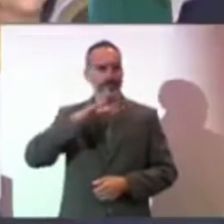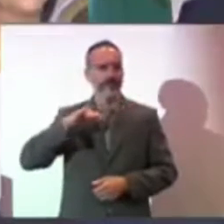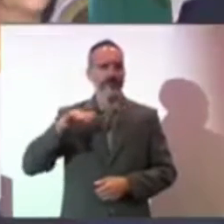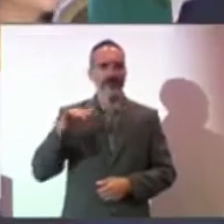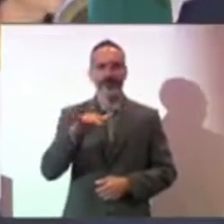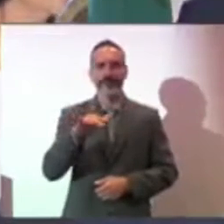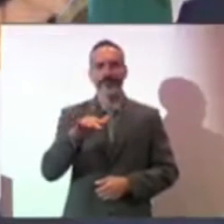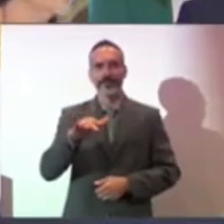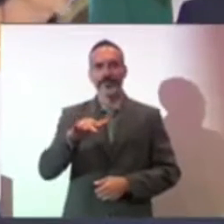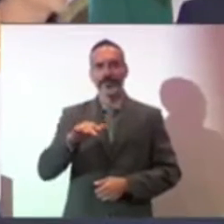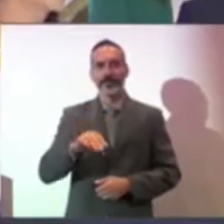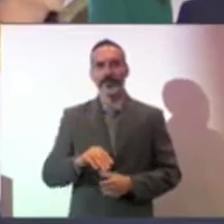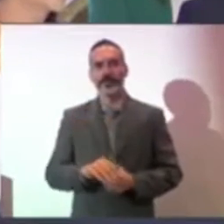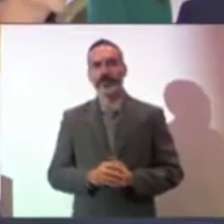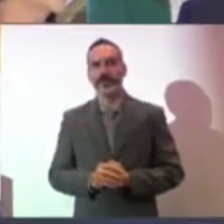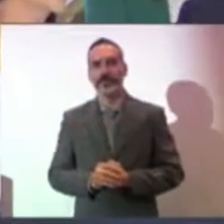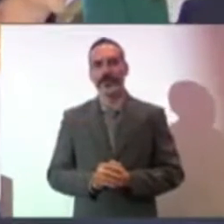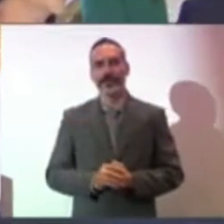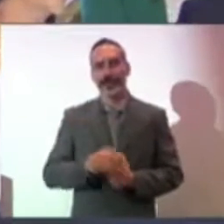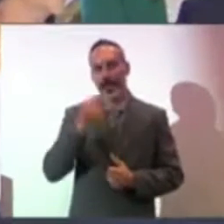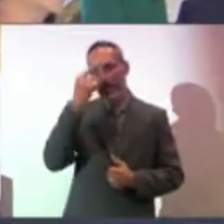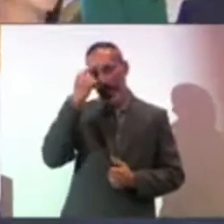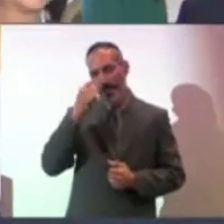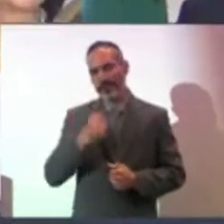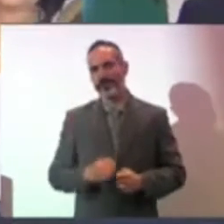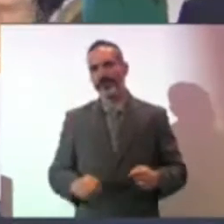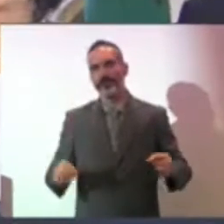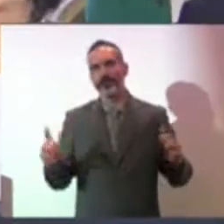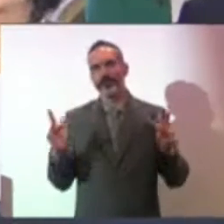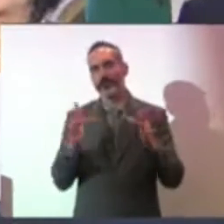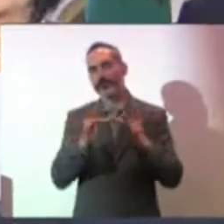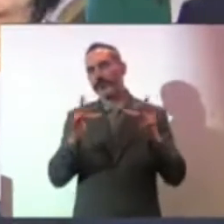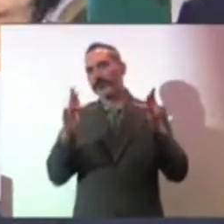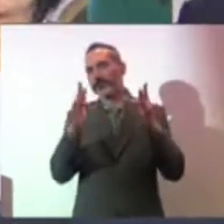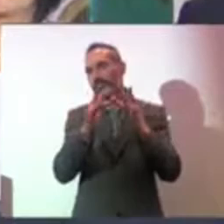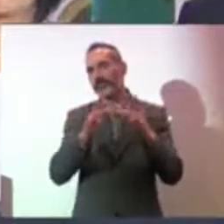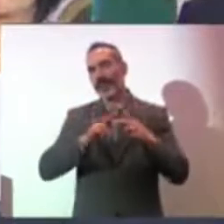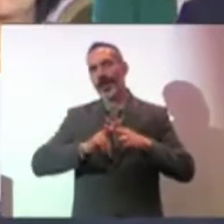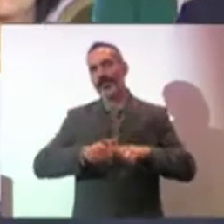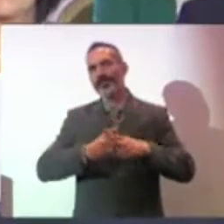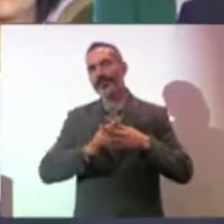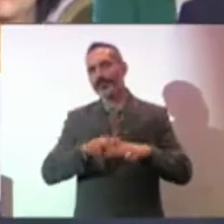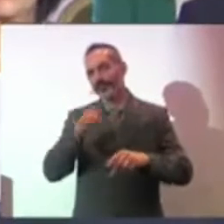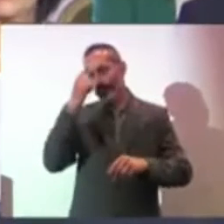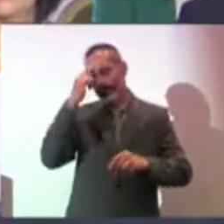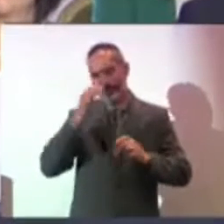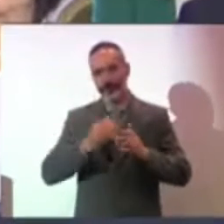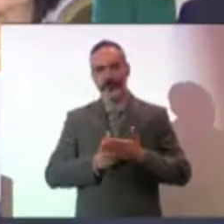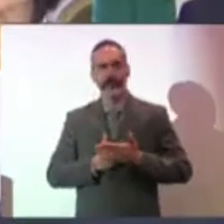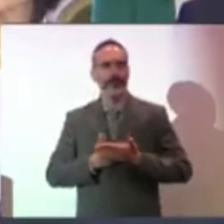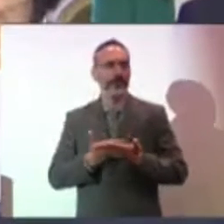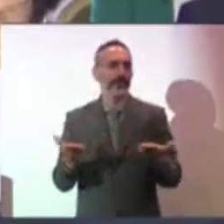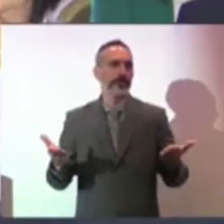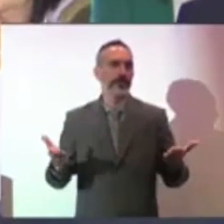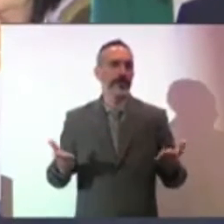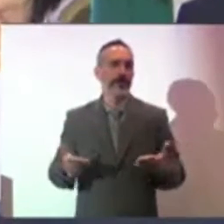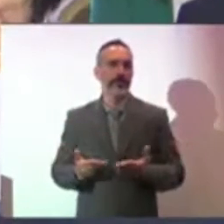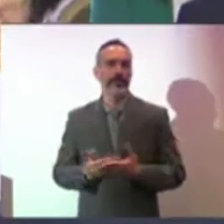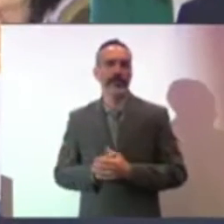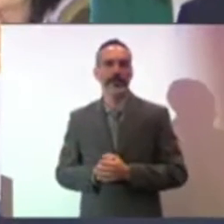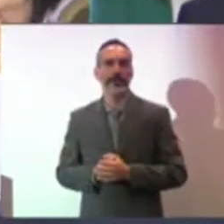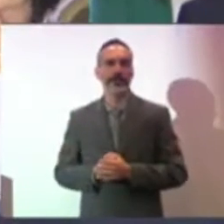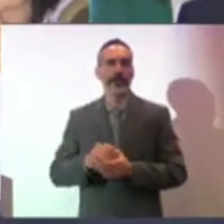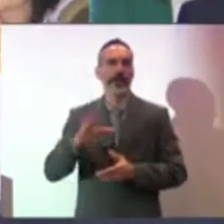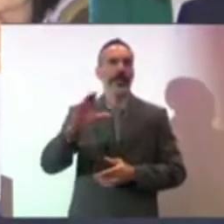visiones ideológicas y para encontrar soluciones en favor del interés común. El